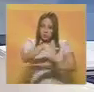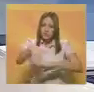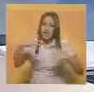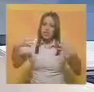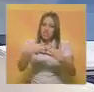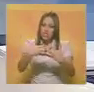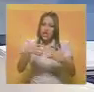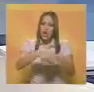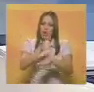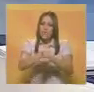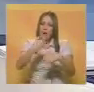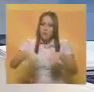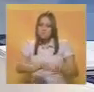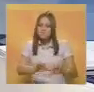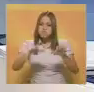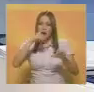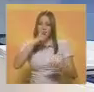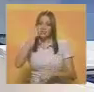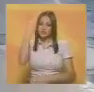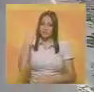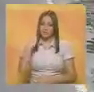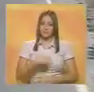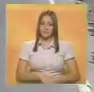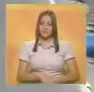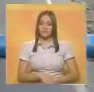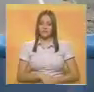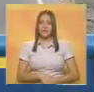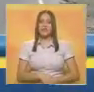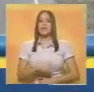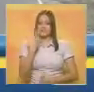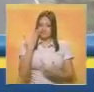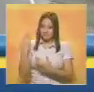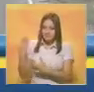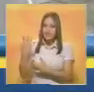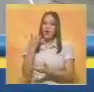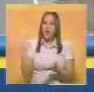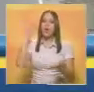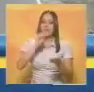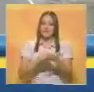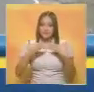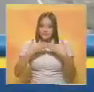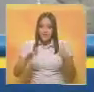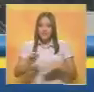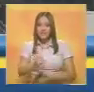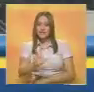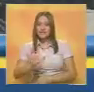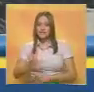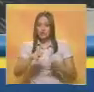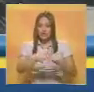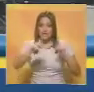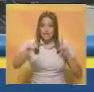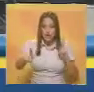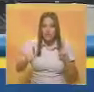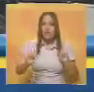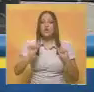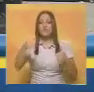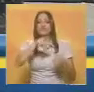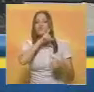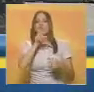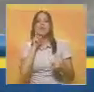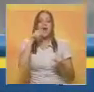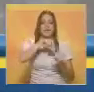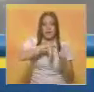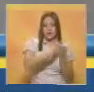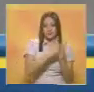colapsaron con las inundaciones del año pasado. En la troncal del Caribe fueron rehabilitados 35 kilómetros desde Sinamaica